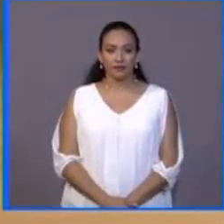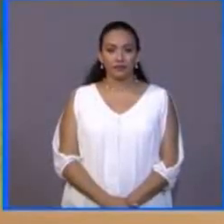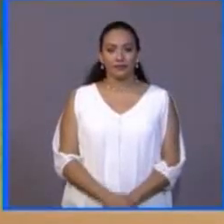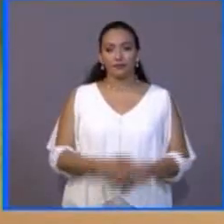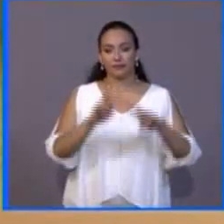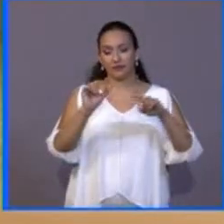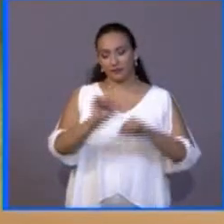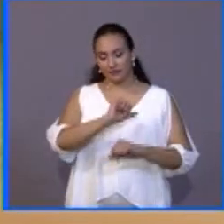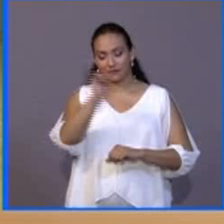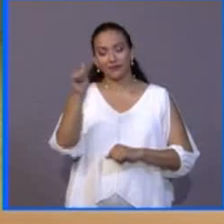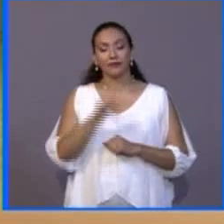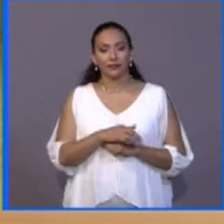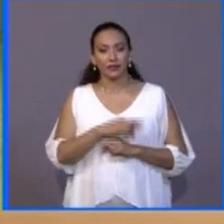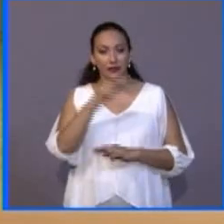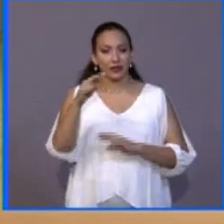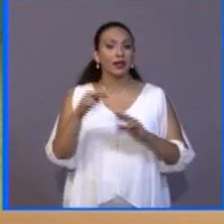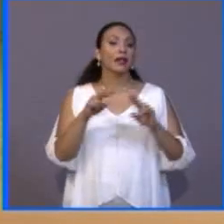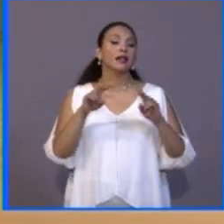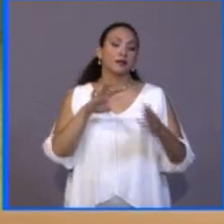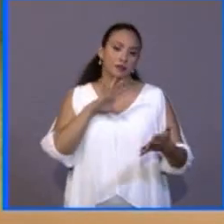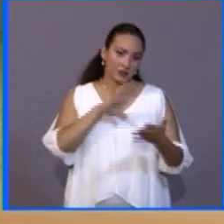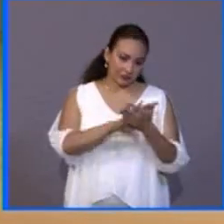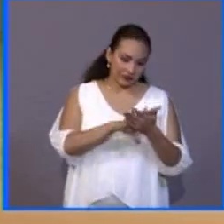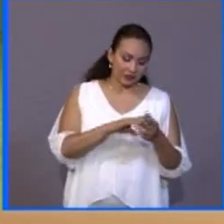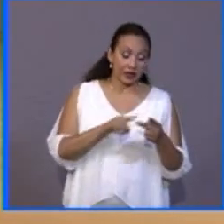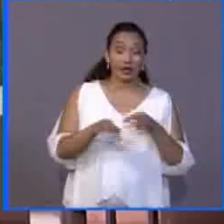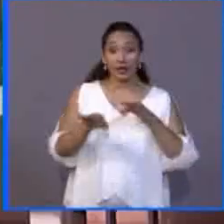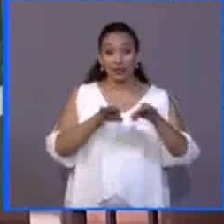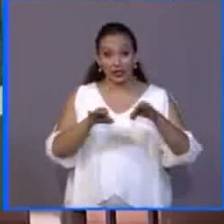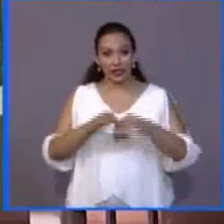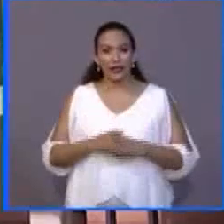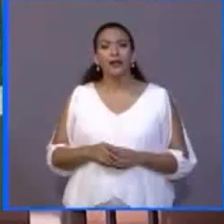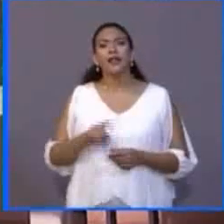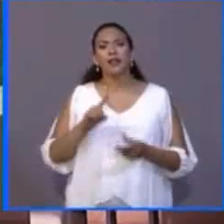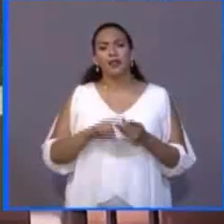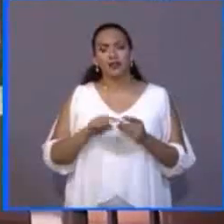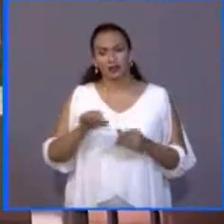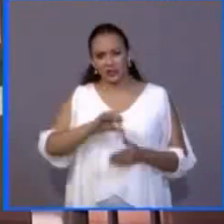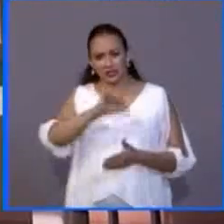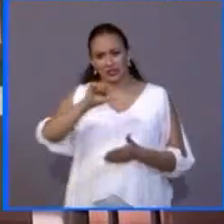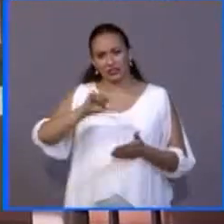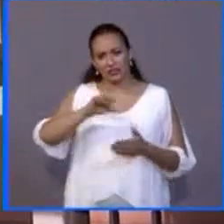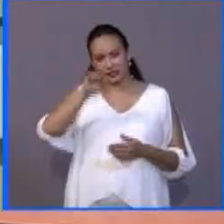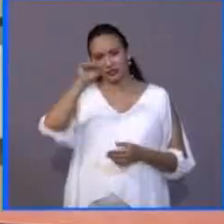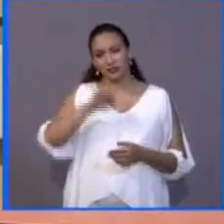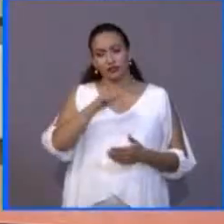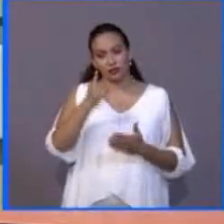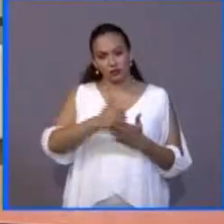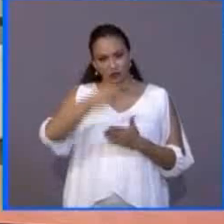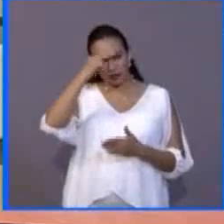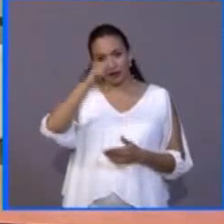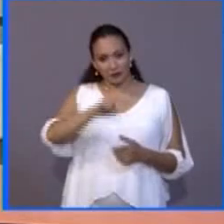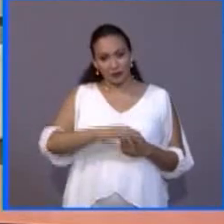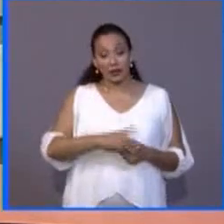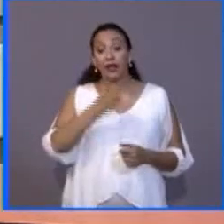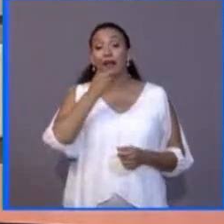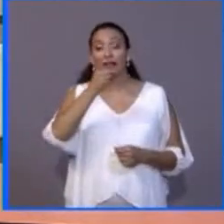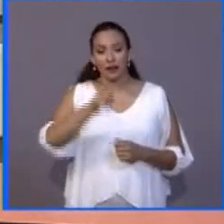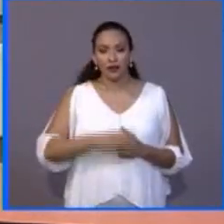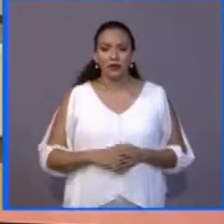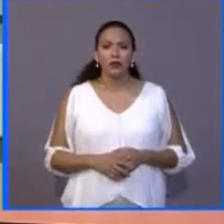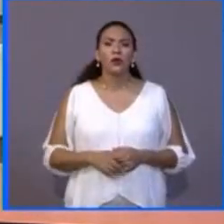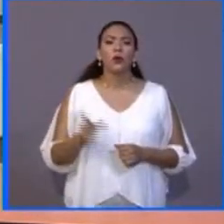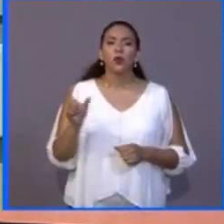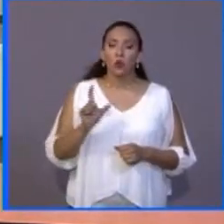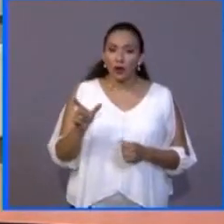En más noticias, el Pleno Regional en Materias Penal y de Trabajo de la región Centro-Sur con residencia en la Ciudad de México determinó que cuando